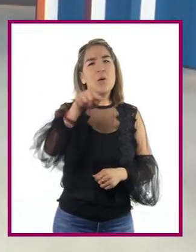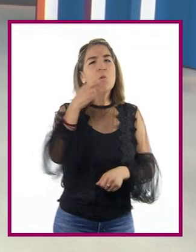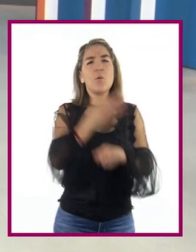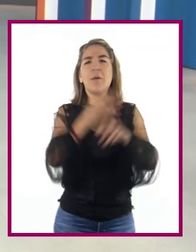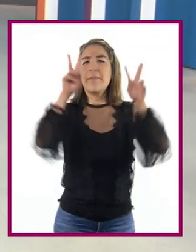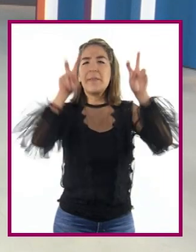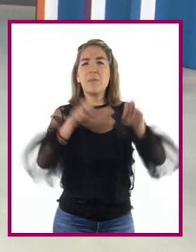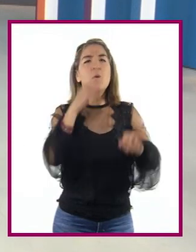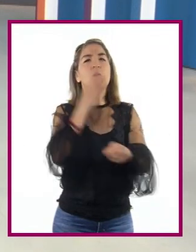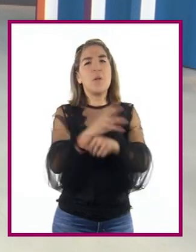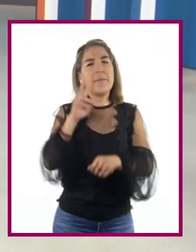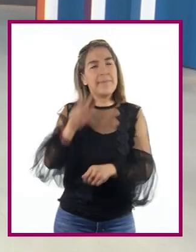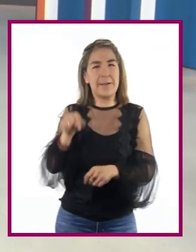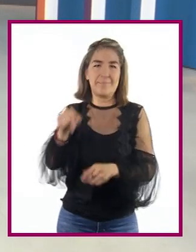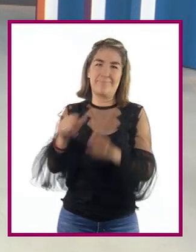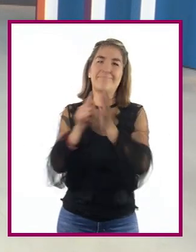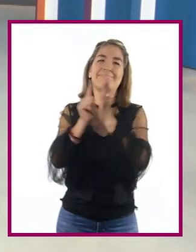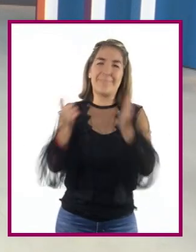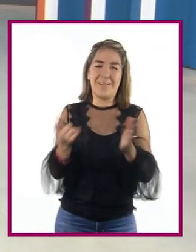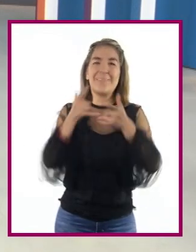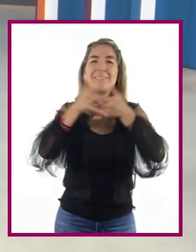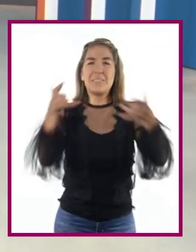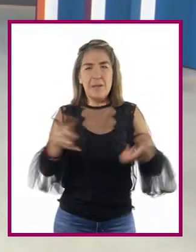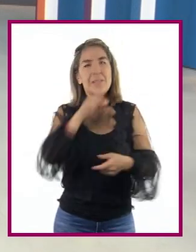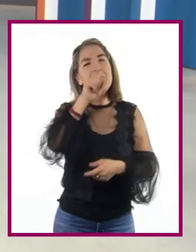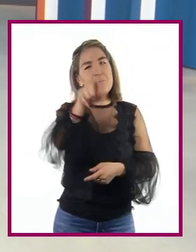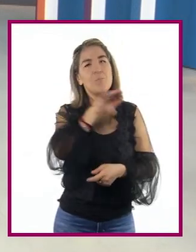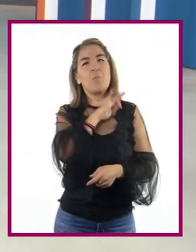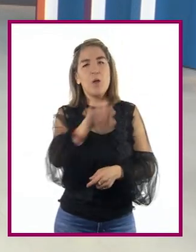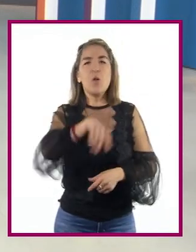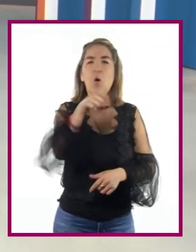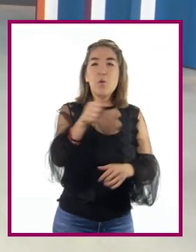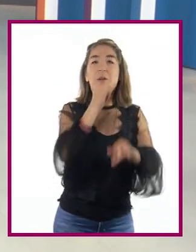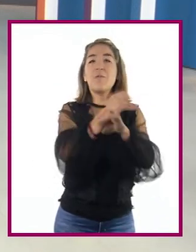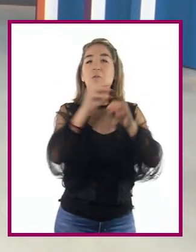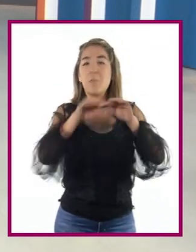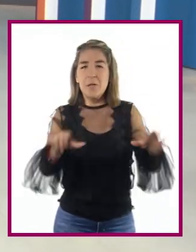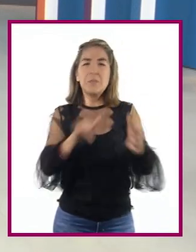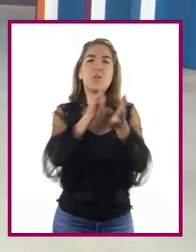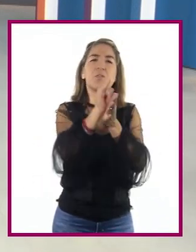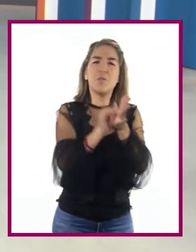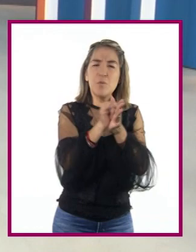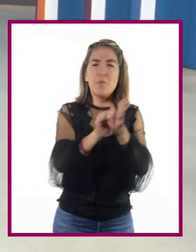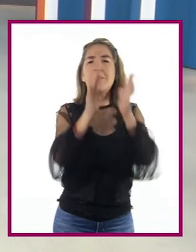podrán encontrar en su libro de texto. También pueden consultar otras fuentes